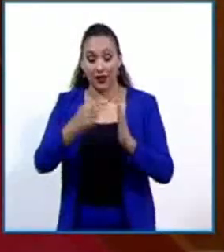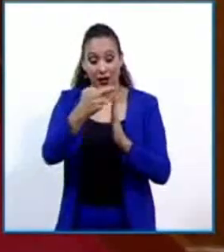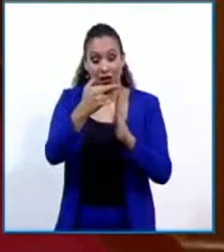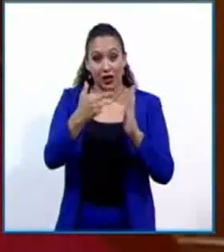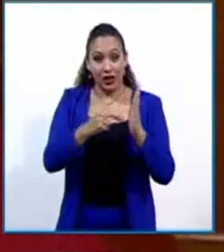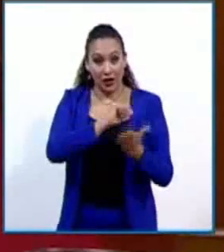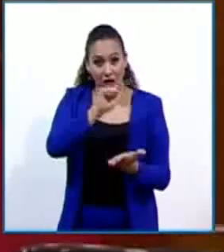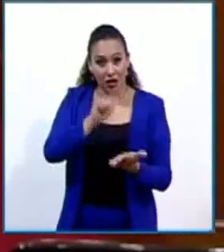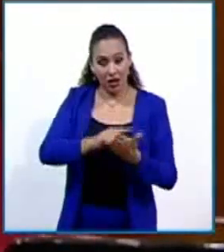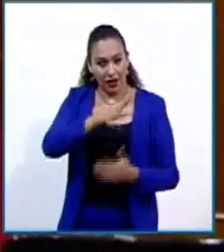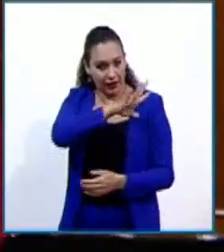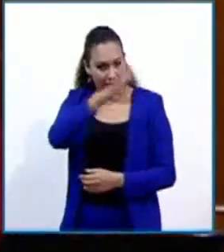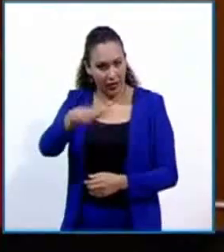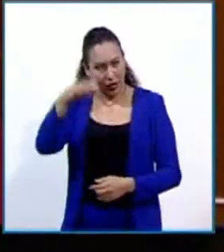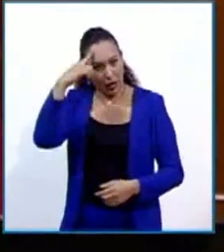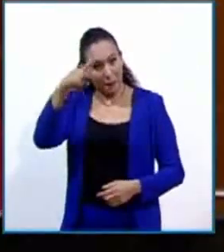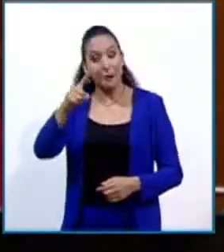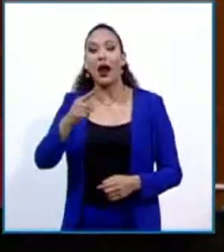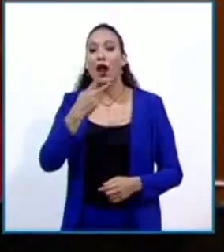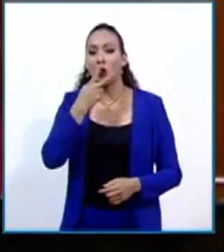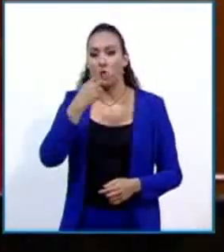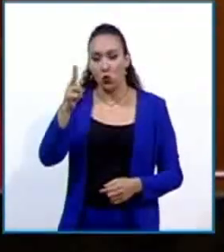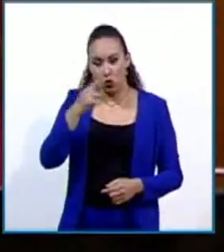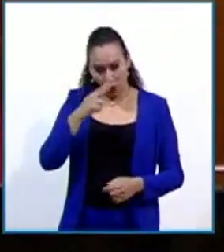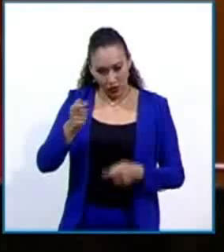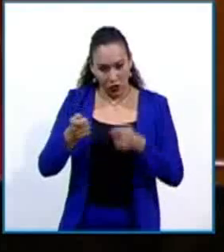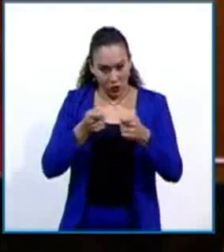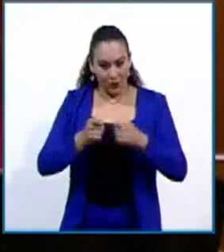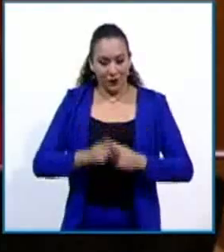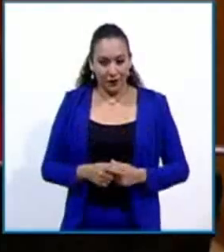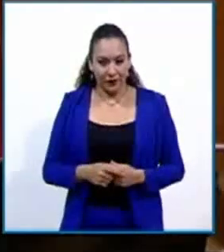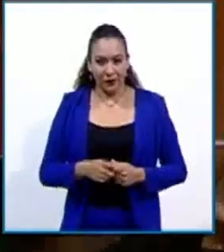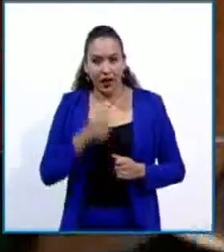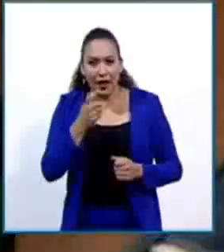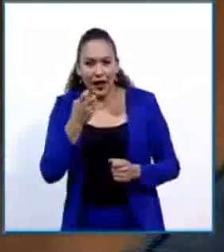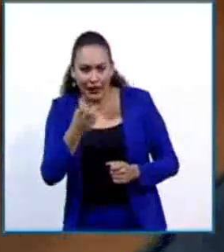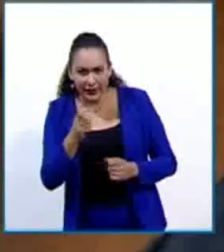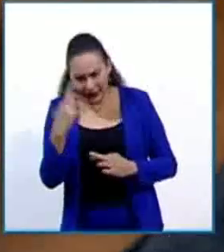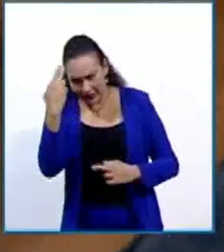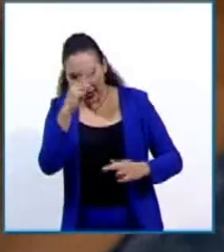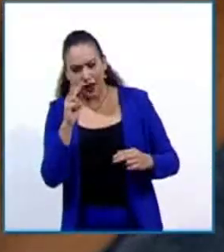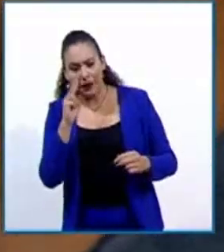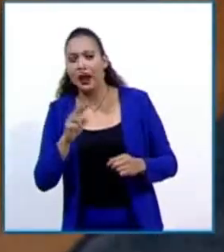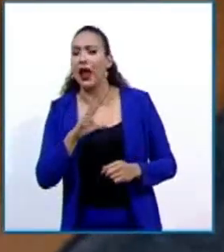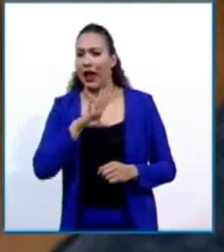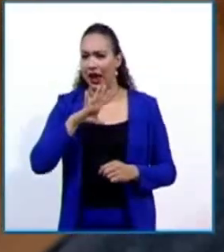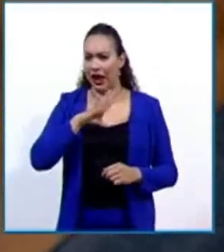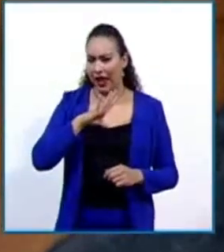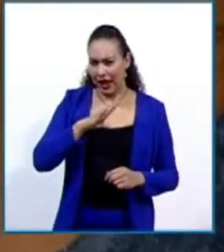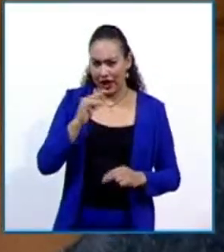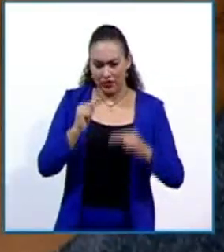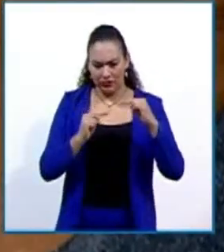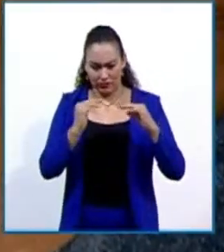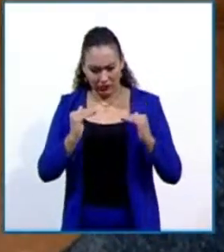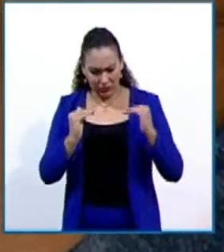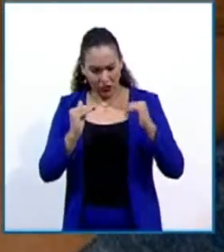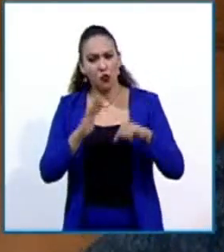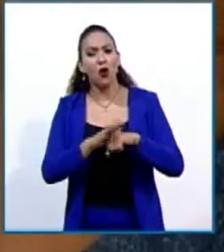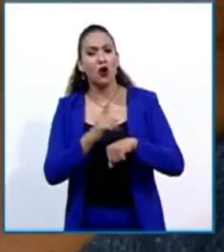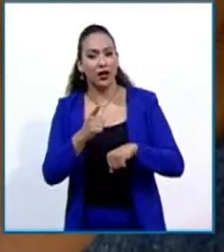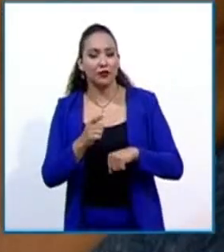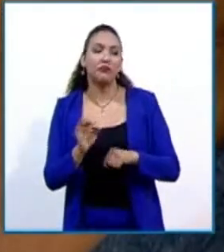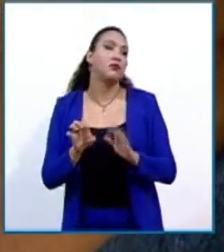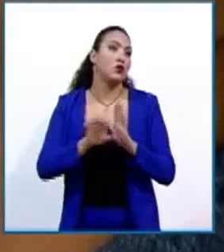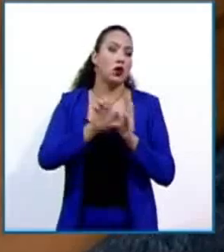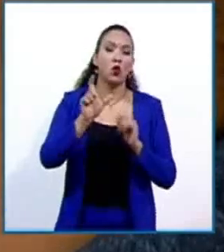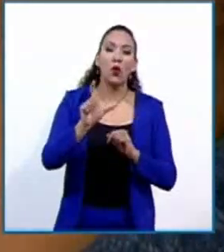Ley General para el Control de Tabaco viola el principio de subordinación jerárquica, al prohibir la prestación de cualquier servicio o